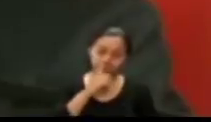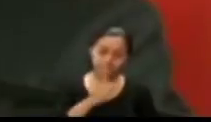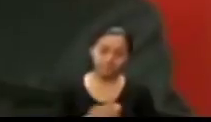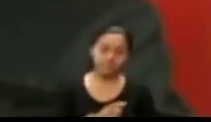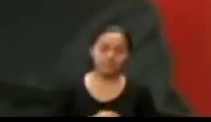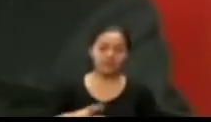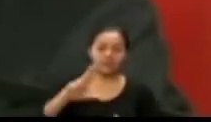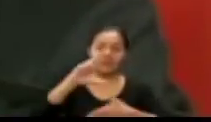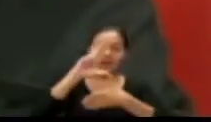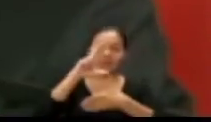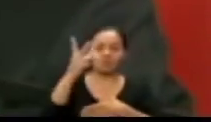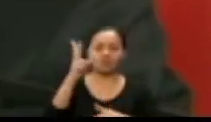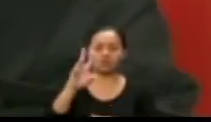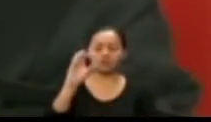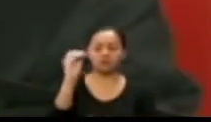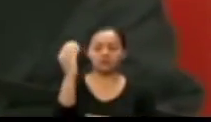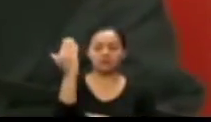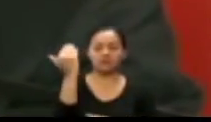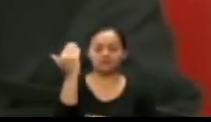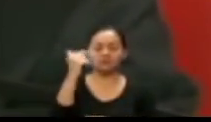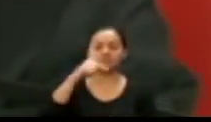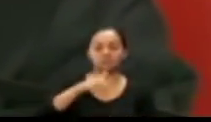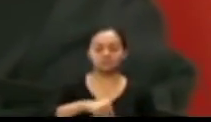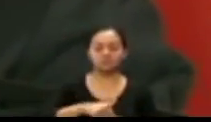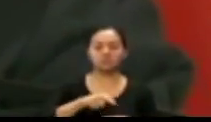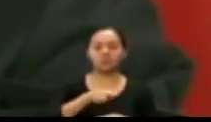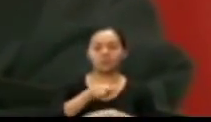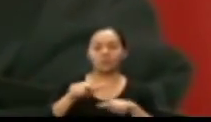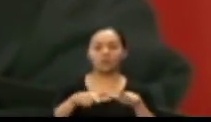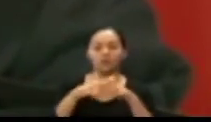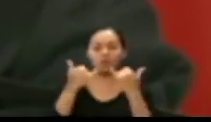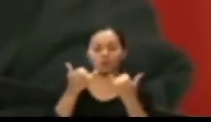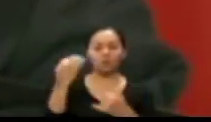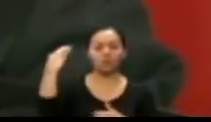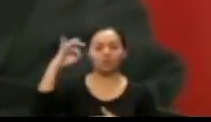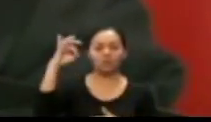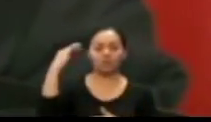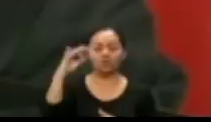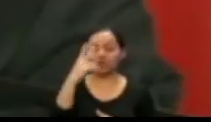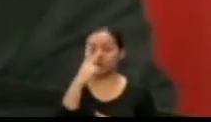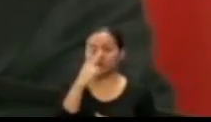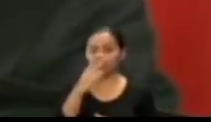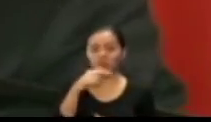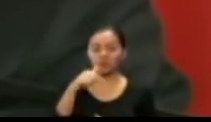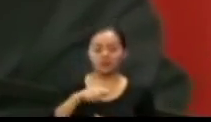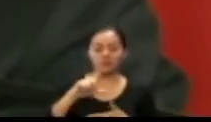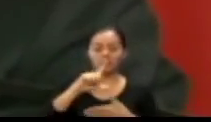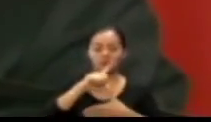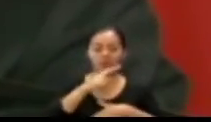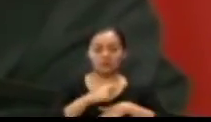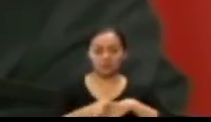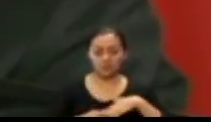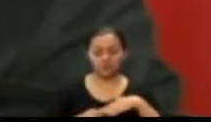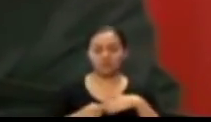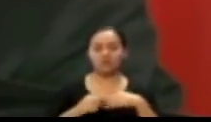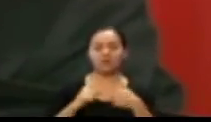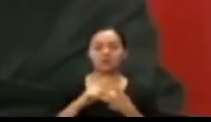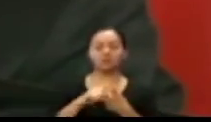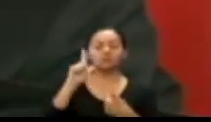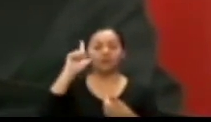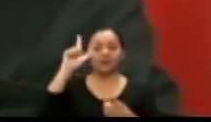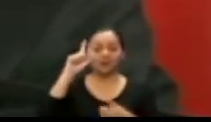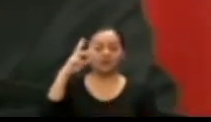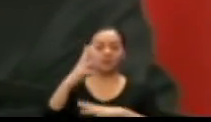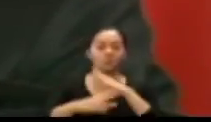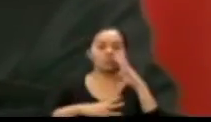ELAF 2015 es el espacio idóneo, adecuado y único para que latinoamericanos y líderes del